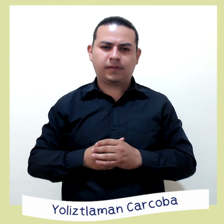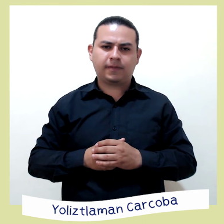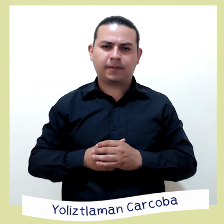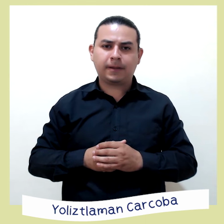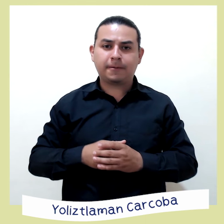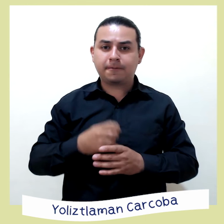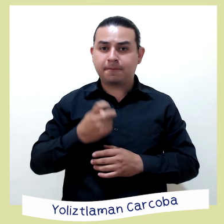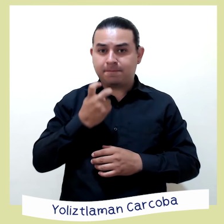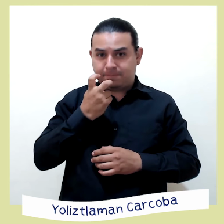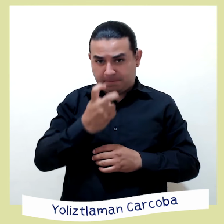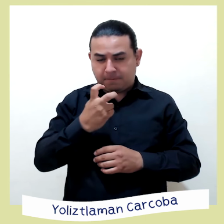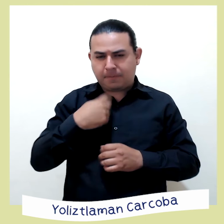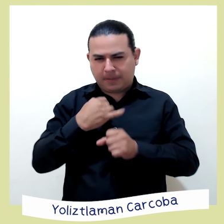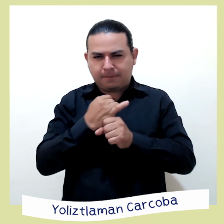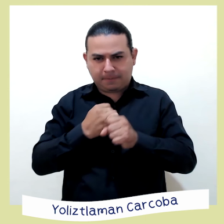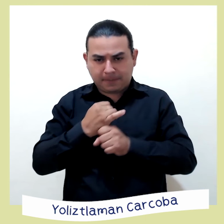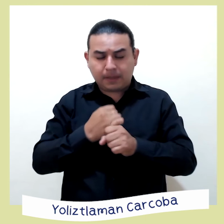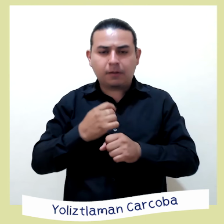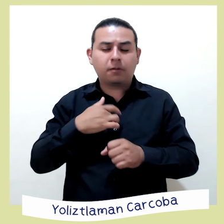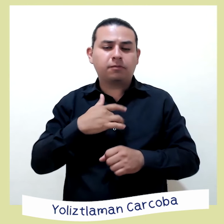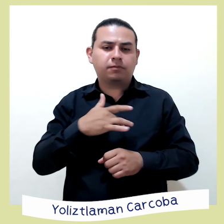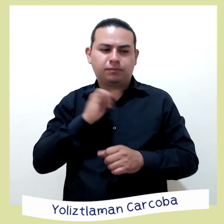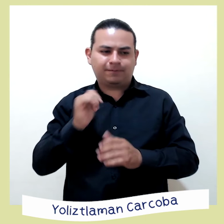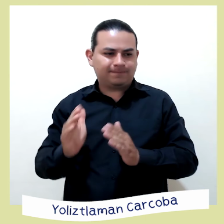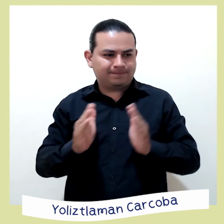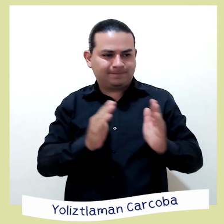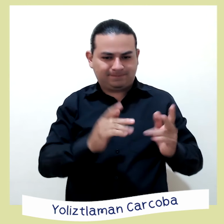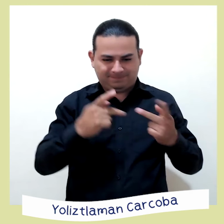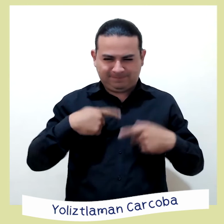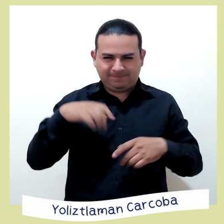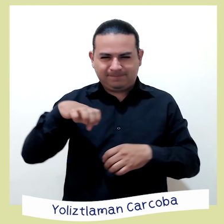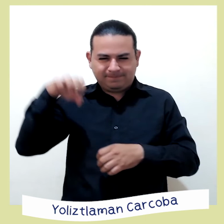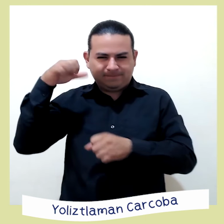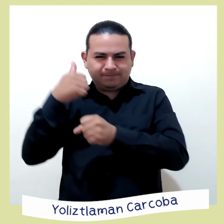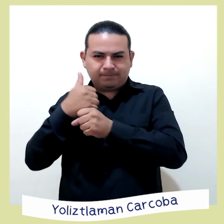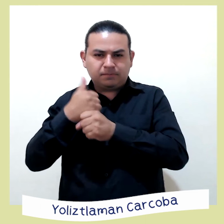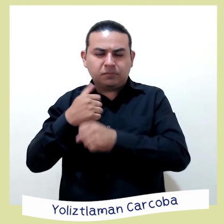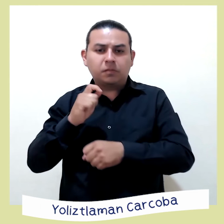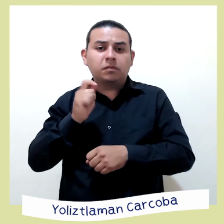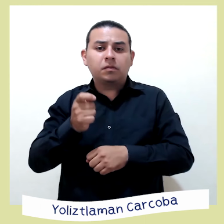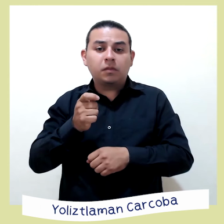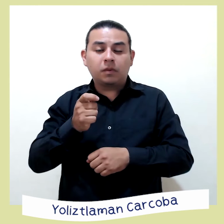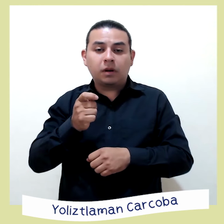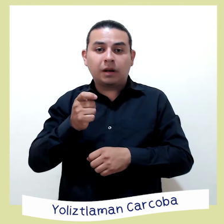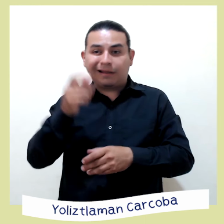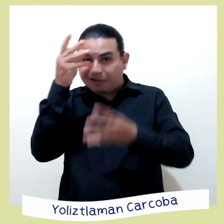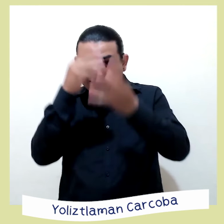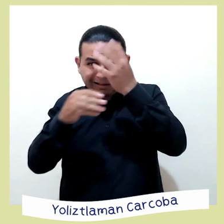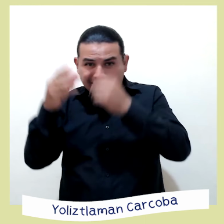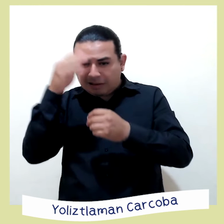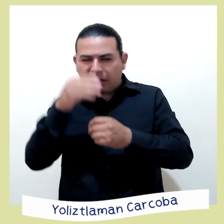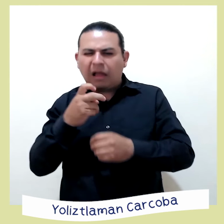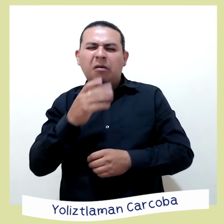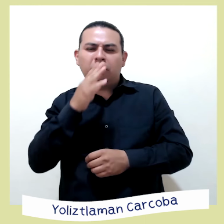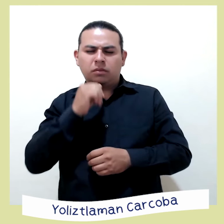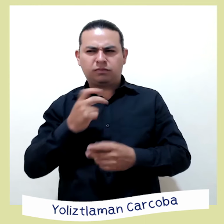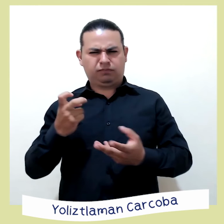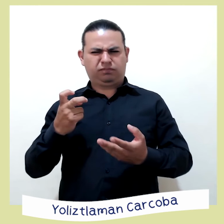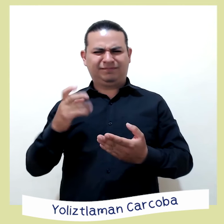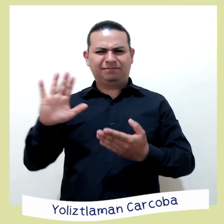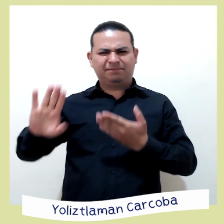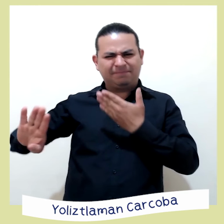ser ayudada para evitar esas adicciones. Ahora, por el otro lado, de que las personas